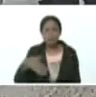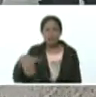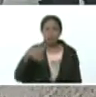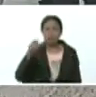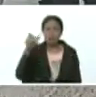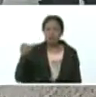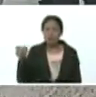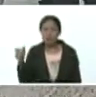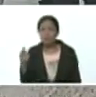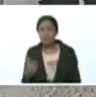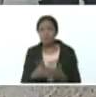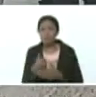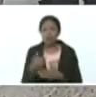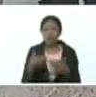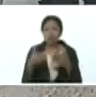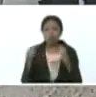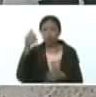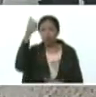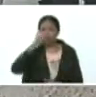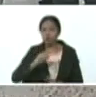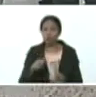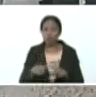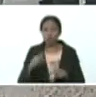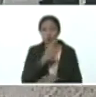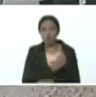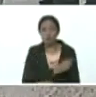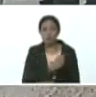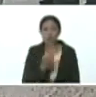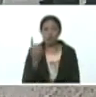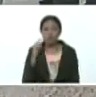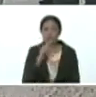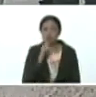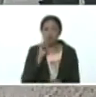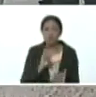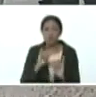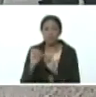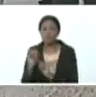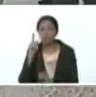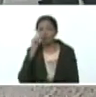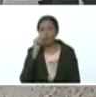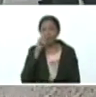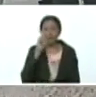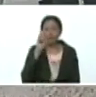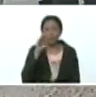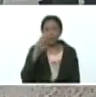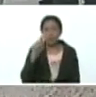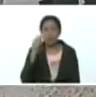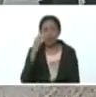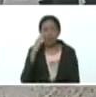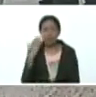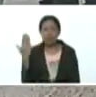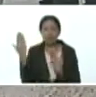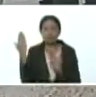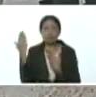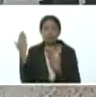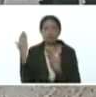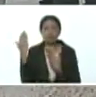área quirúrgica de este complejo hospitalario que lleva el nombre del sabio Luis Racetti. Adelante, doctora.